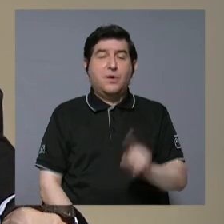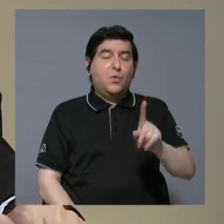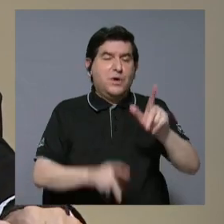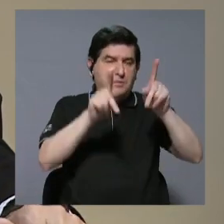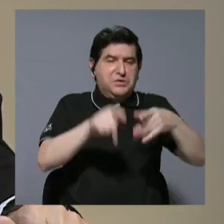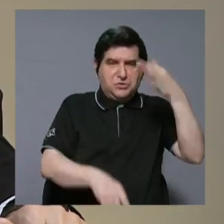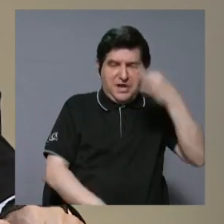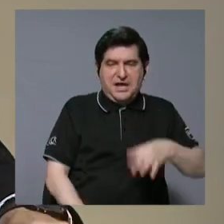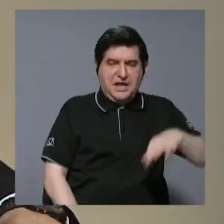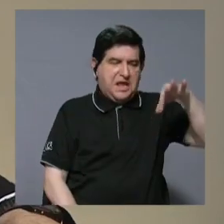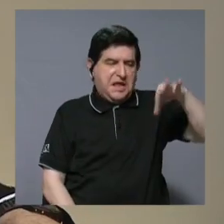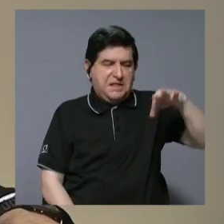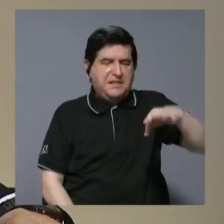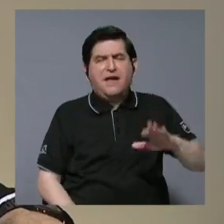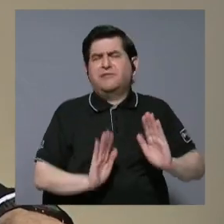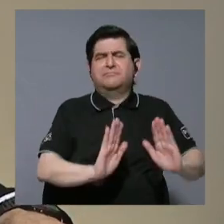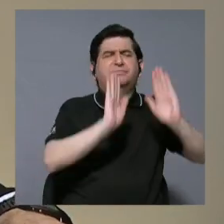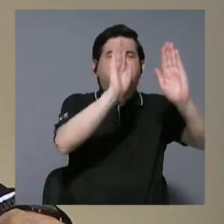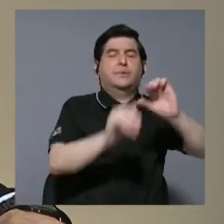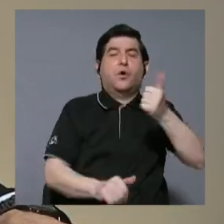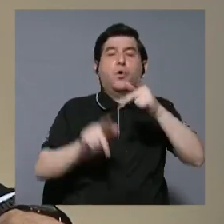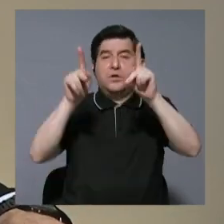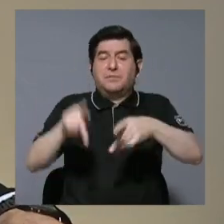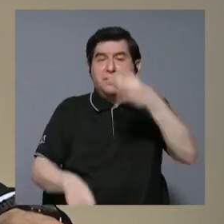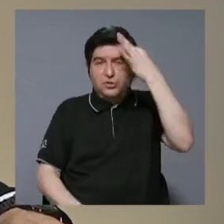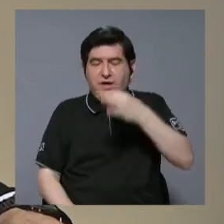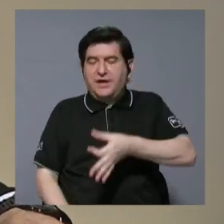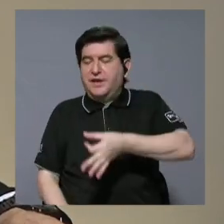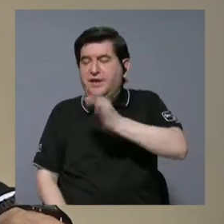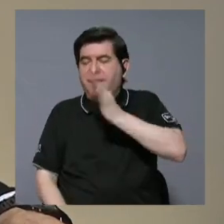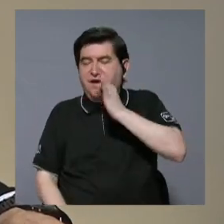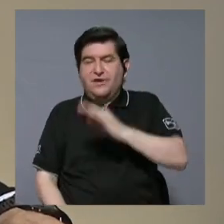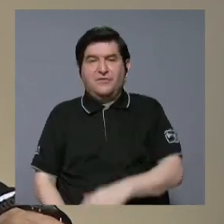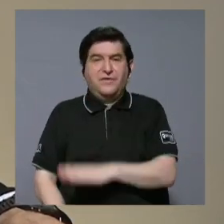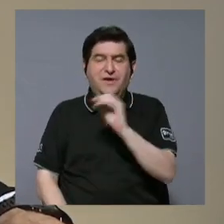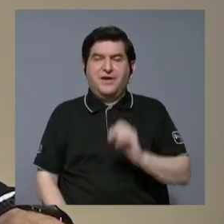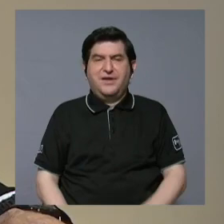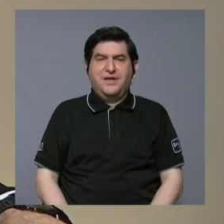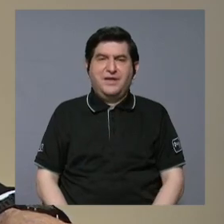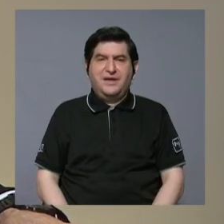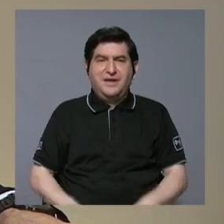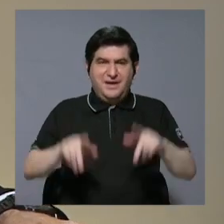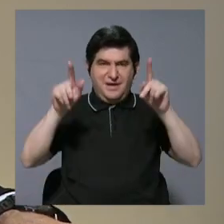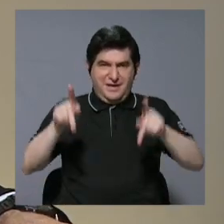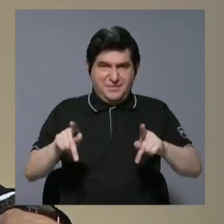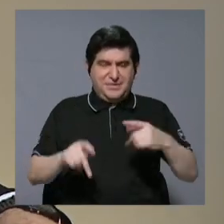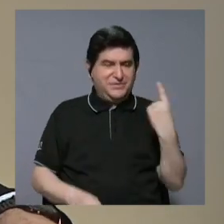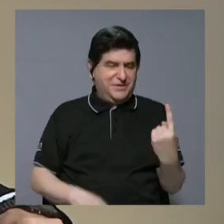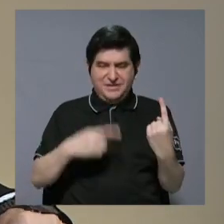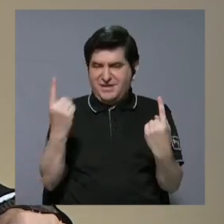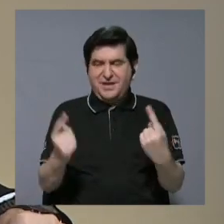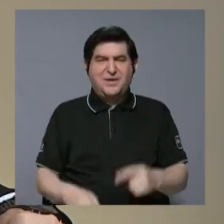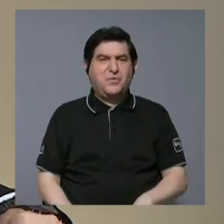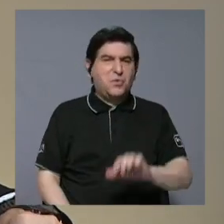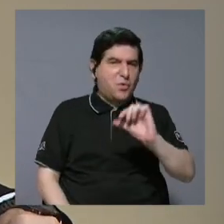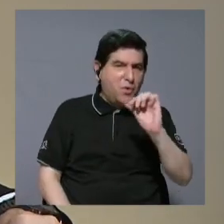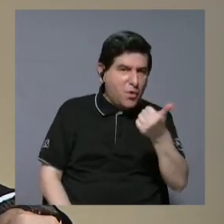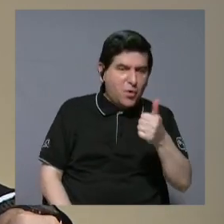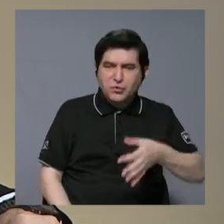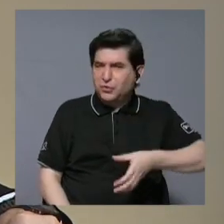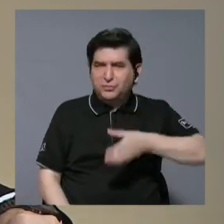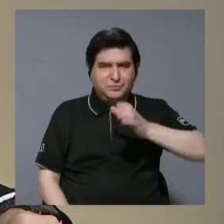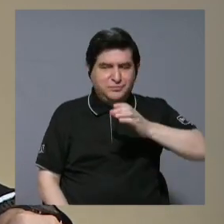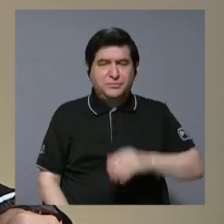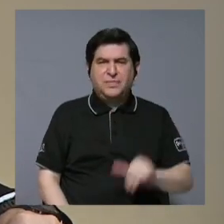otra gente el café es la maravilla y normalmente el que toma café no toma té, etc. Bueno, así debe haber una serie